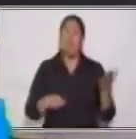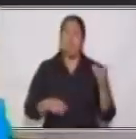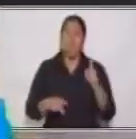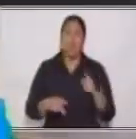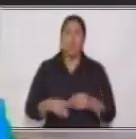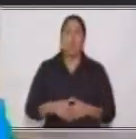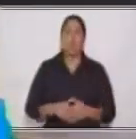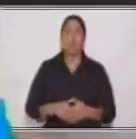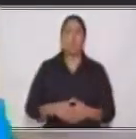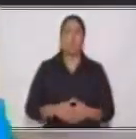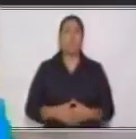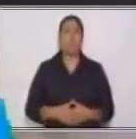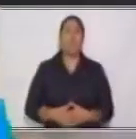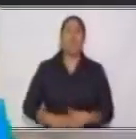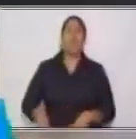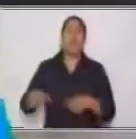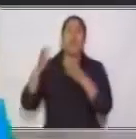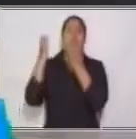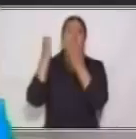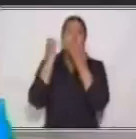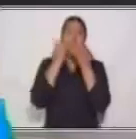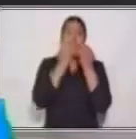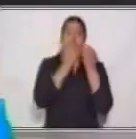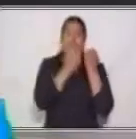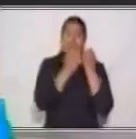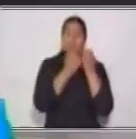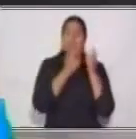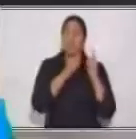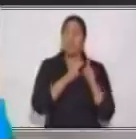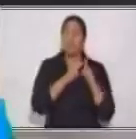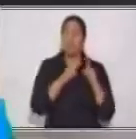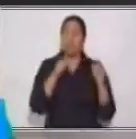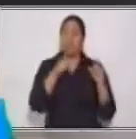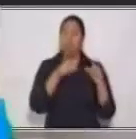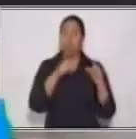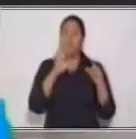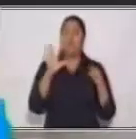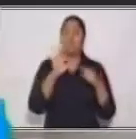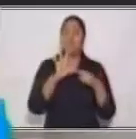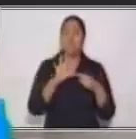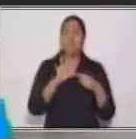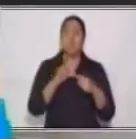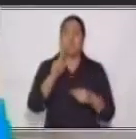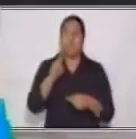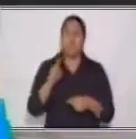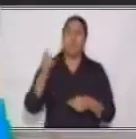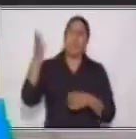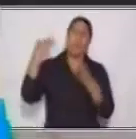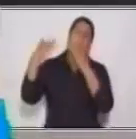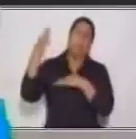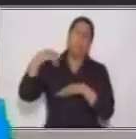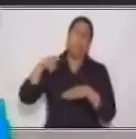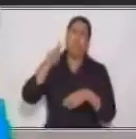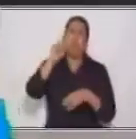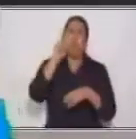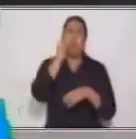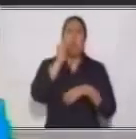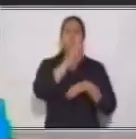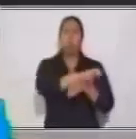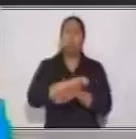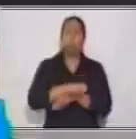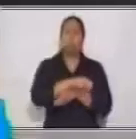mazorcas son sagradas. En aquel año un hombre sembró milpa en un terreno